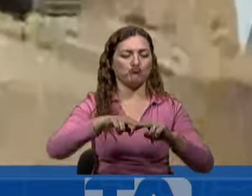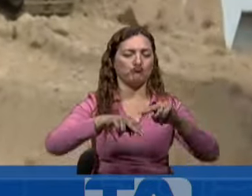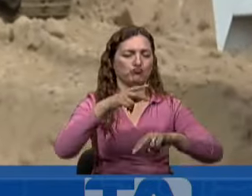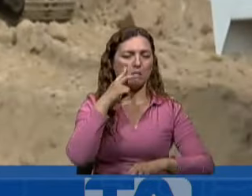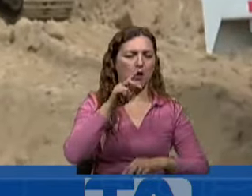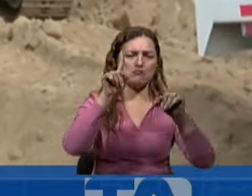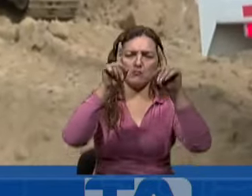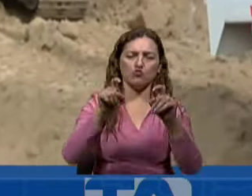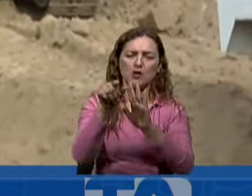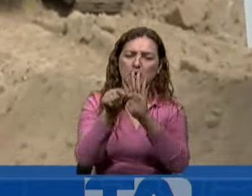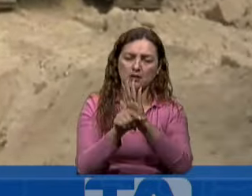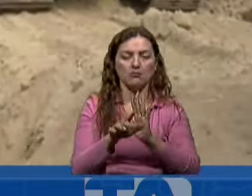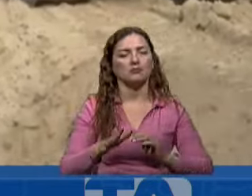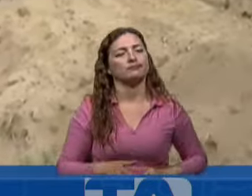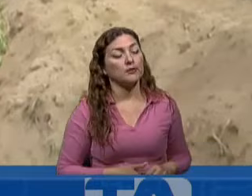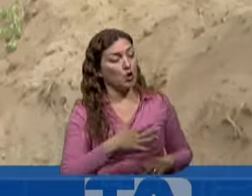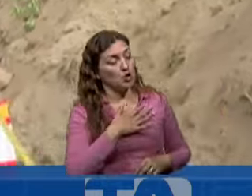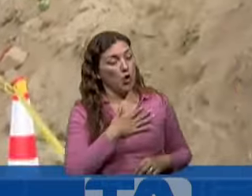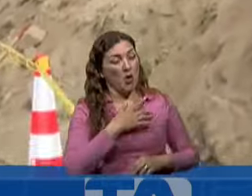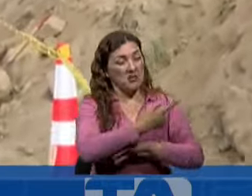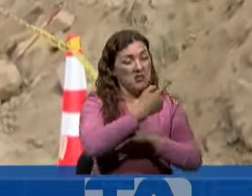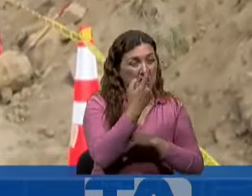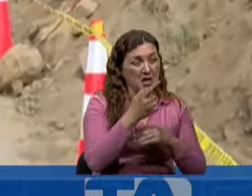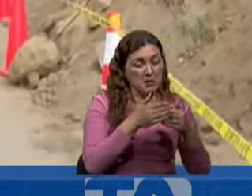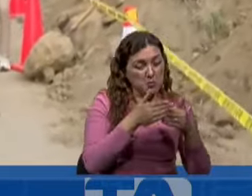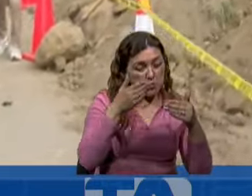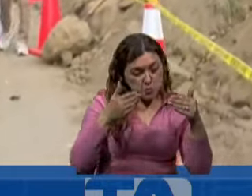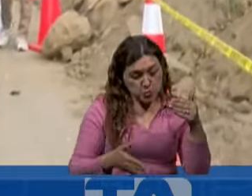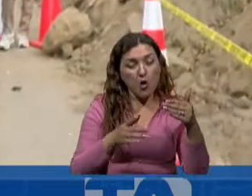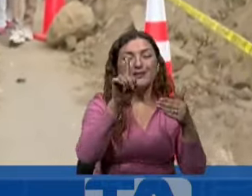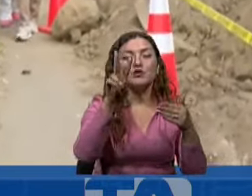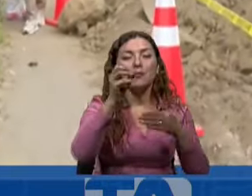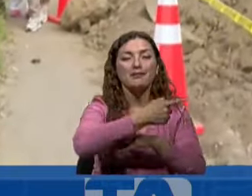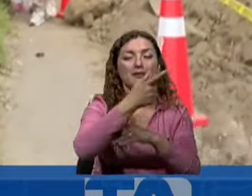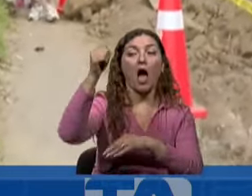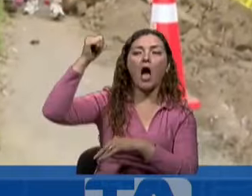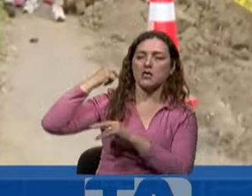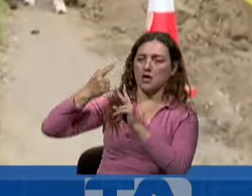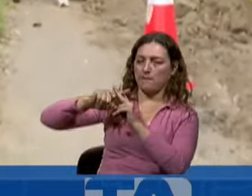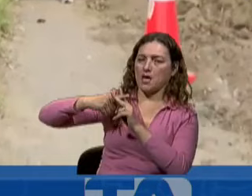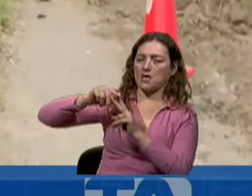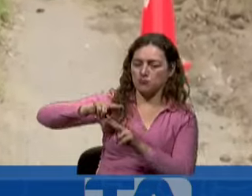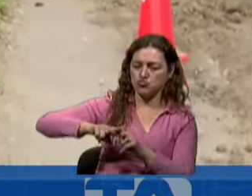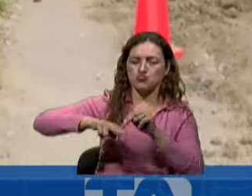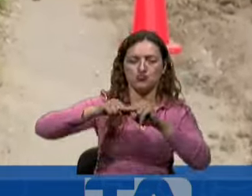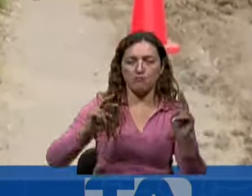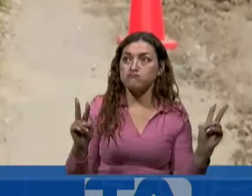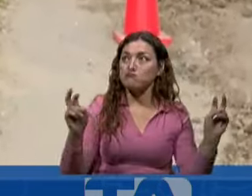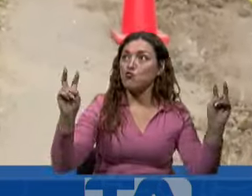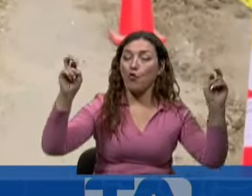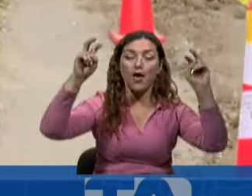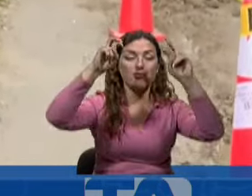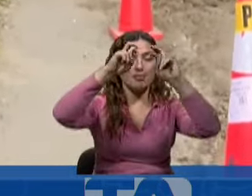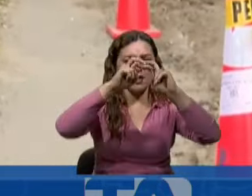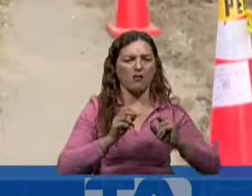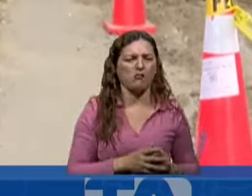públicas para que nos cuente ya el detalle. Yo señalaba que son 120 días a partir del día de ayer que ya arrancaron la construcción de este puente. ¿Cuáles